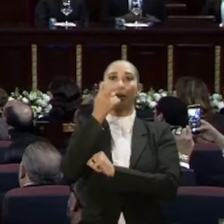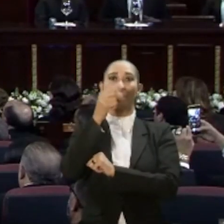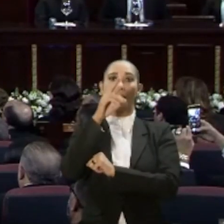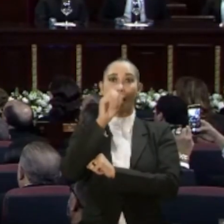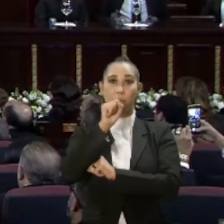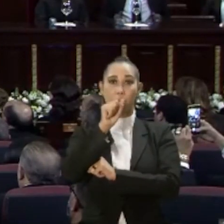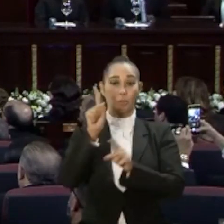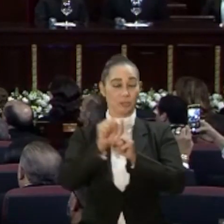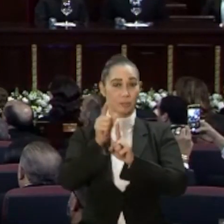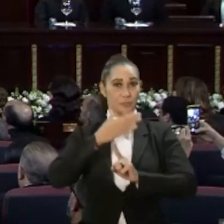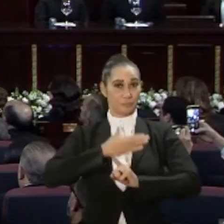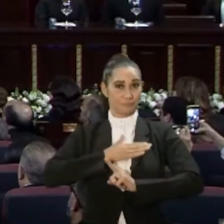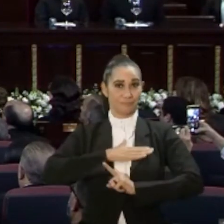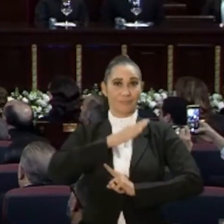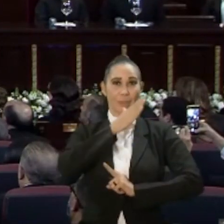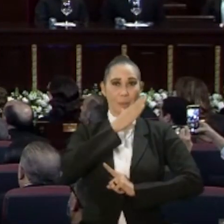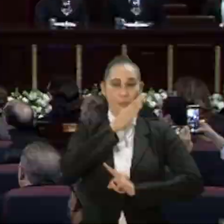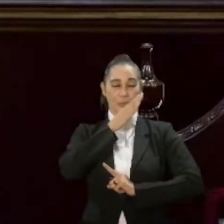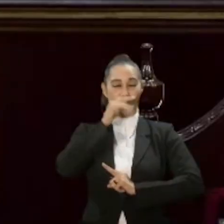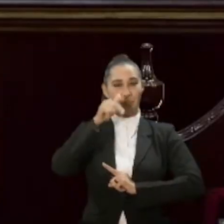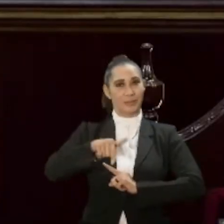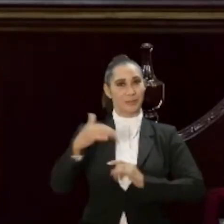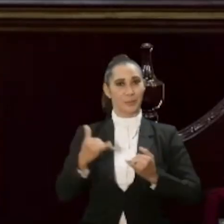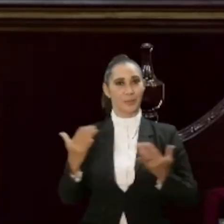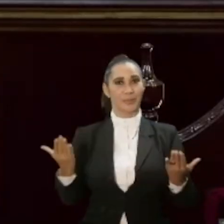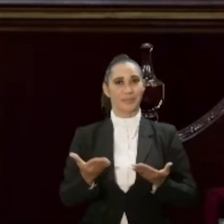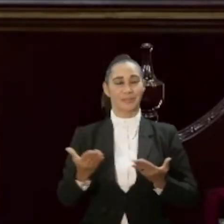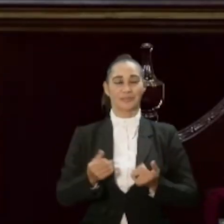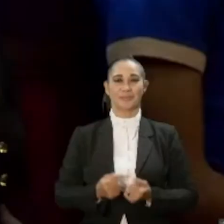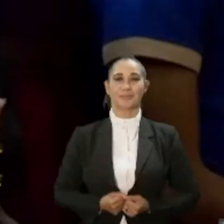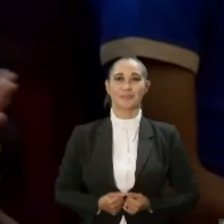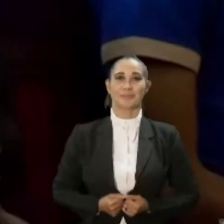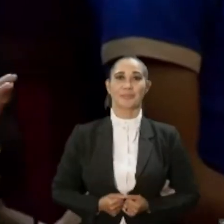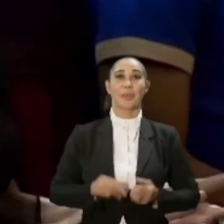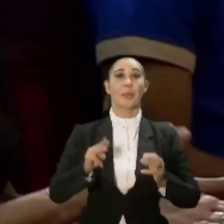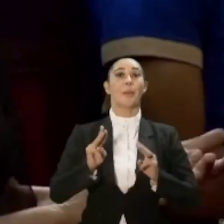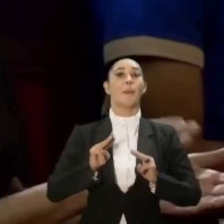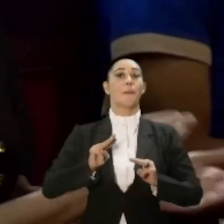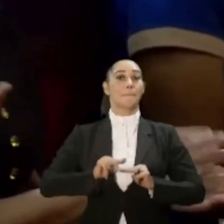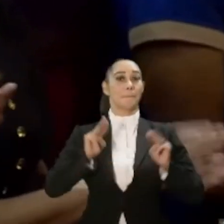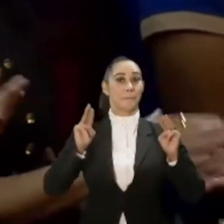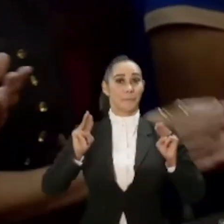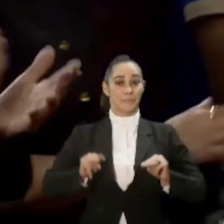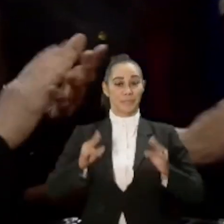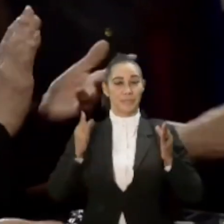Zula Corona, viuda Binader, aquí presente. Señores ministros,